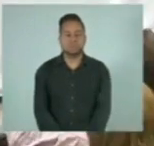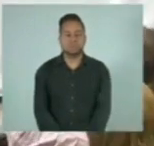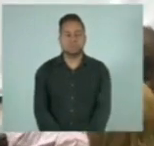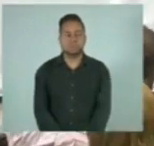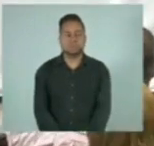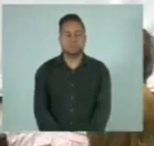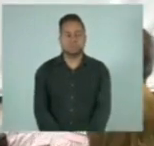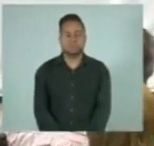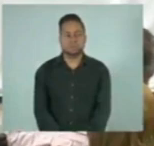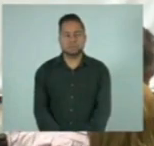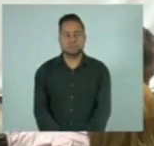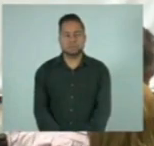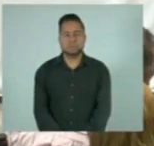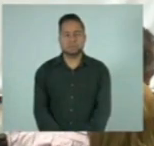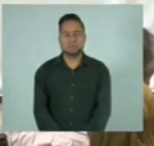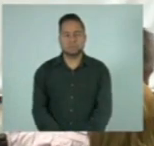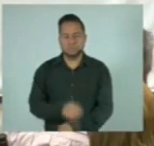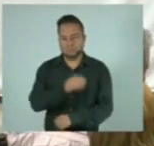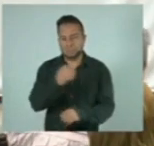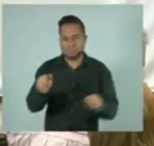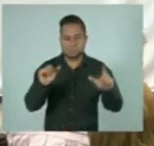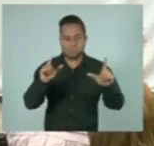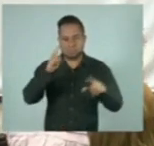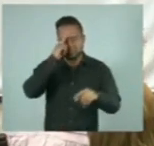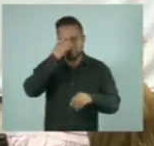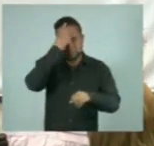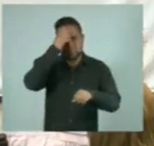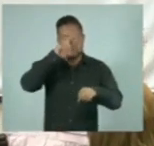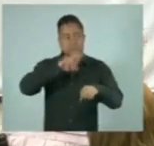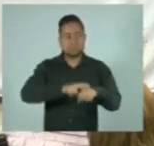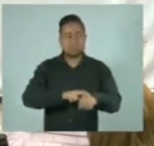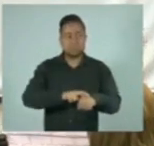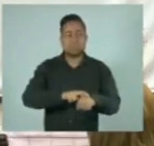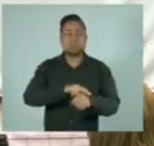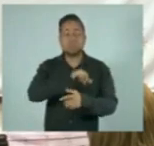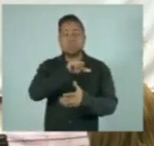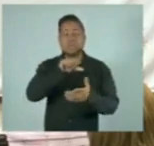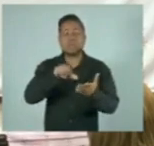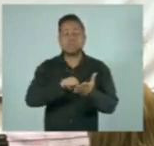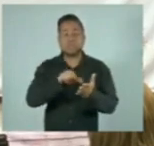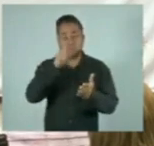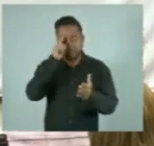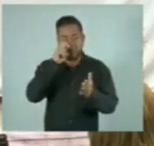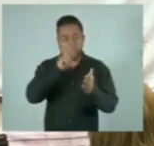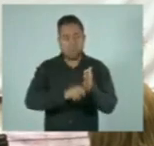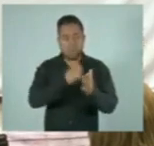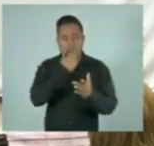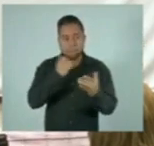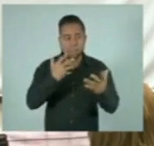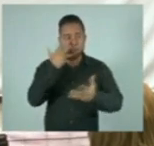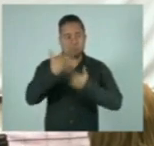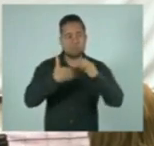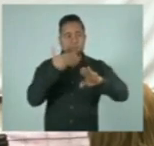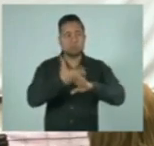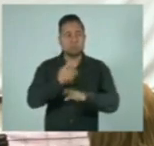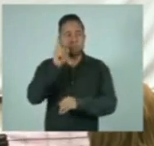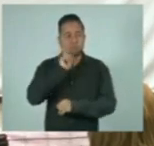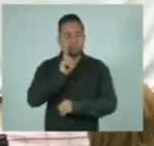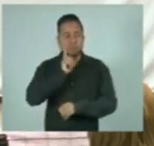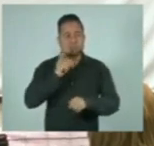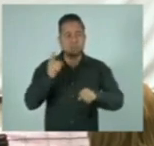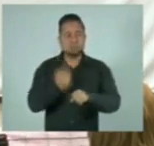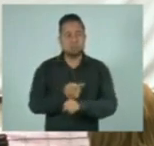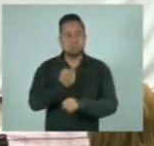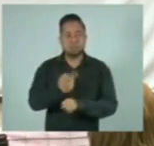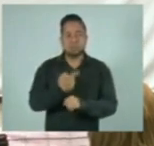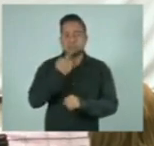Tenemos el siguiente seguimiento, que son de la dirección del Centro de Reeducación para Hombres que Ejercen Violencia contra la Mujer.